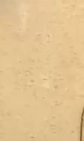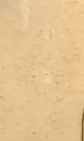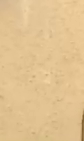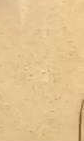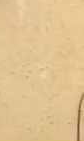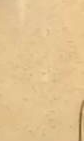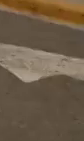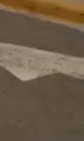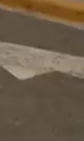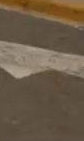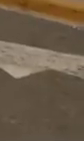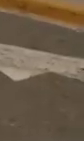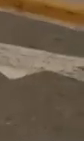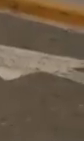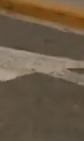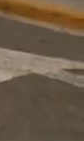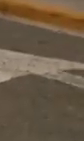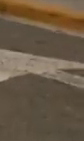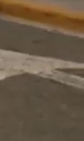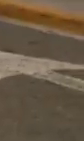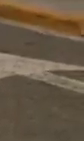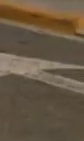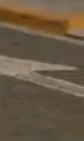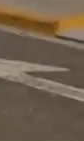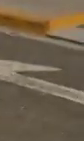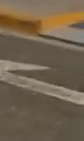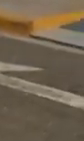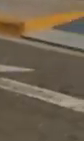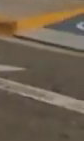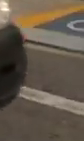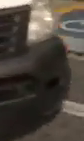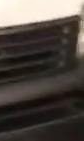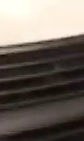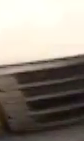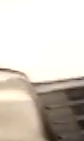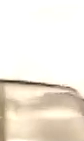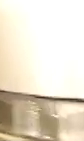en Santiago. Para Noticentro Martina Espinal. Noticentro